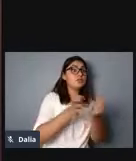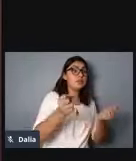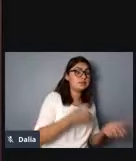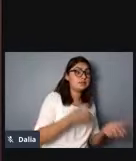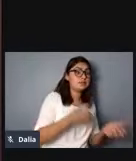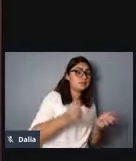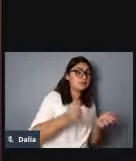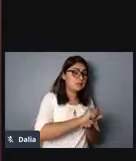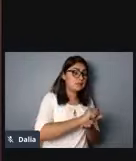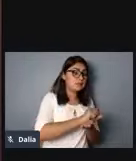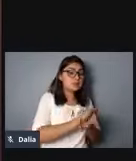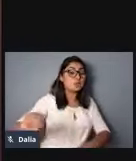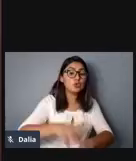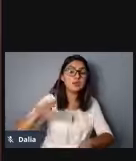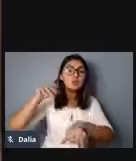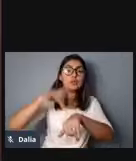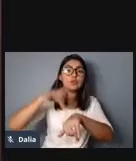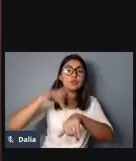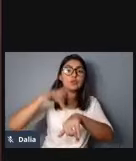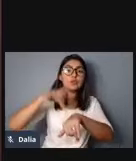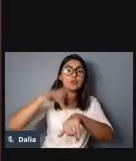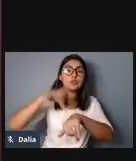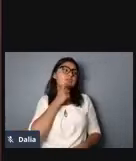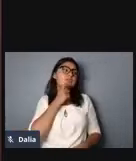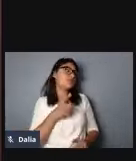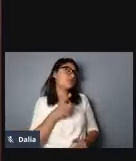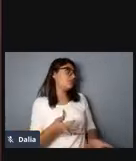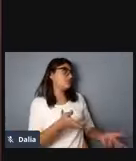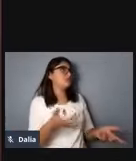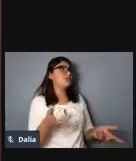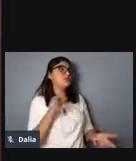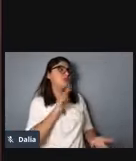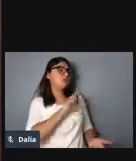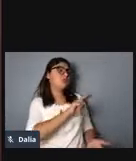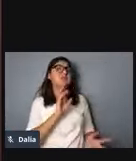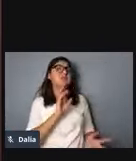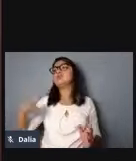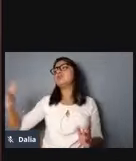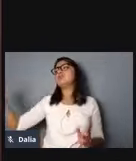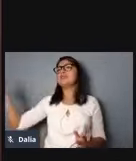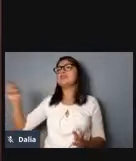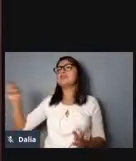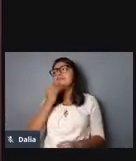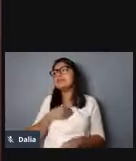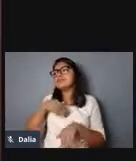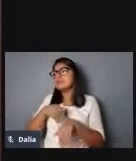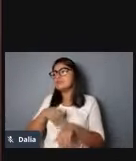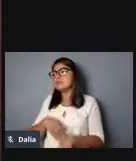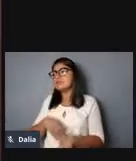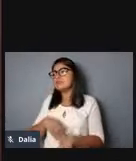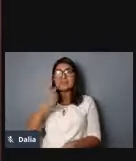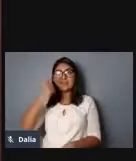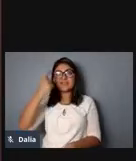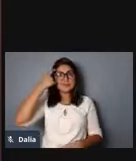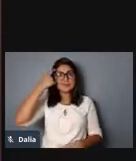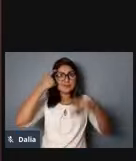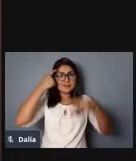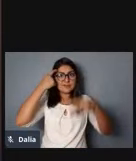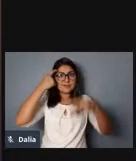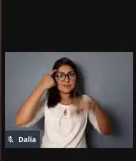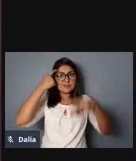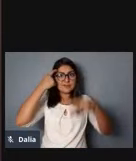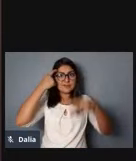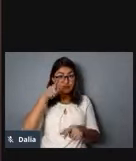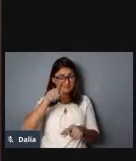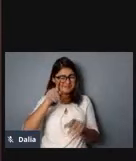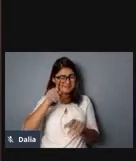es obedecer sin... Acuérdense que la obediencia, y esto lo habla muy bien Garnet en su